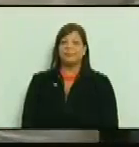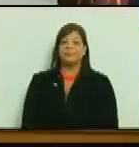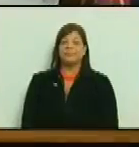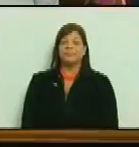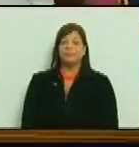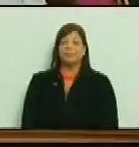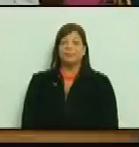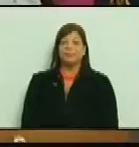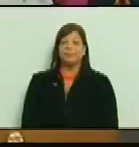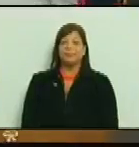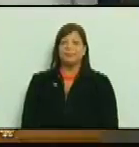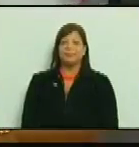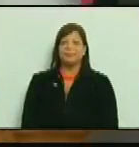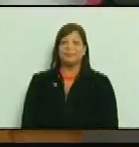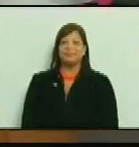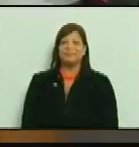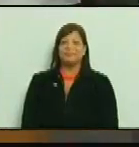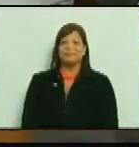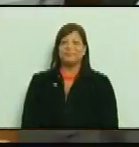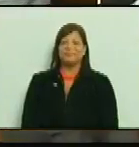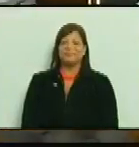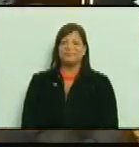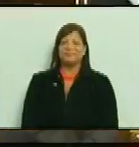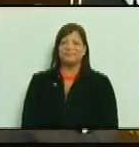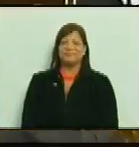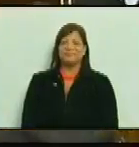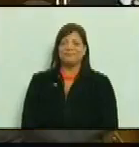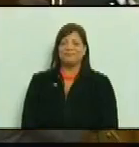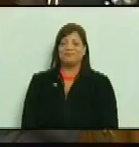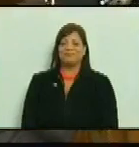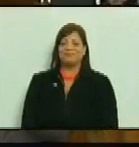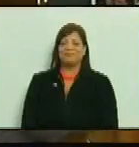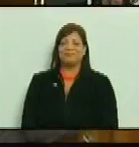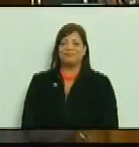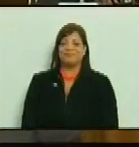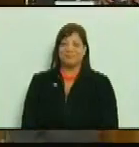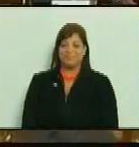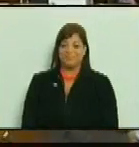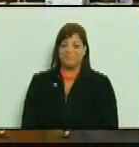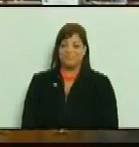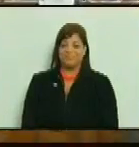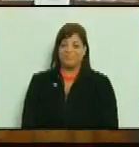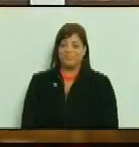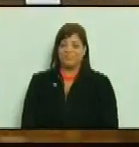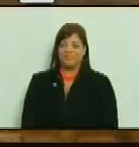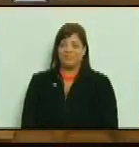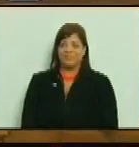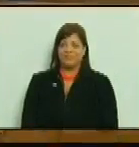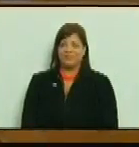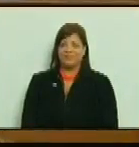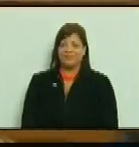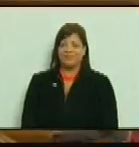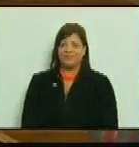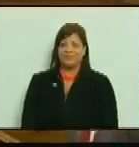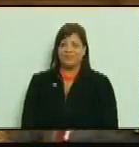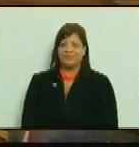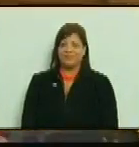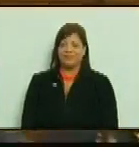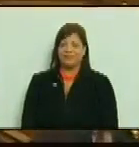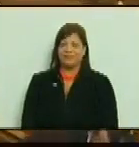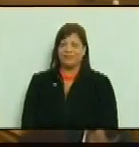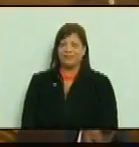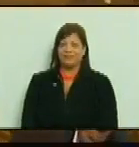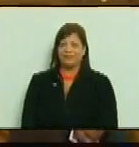la presidenta de la Asamblea Nacional Constituyente, Delcy Rodríguez. Allí también escuchamos en la sesión del día de hoy a Wilman